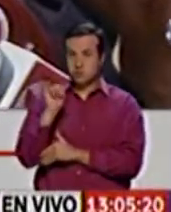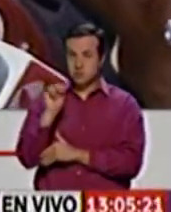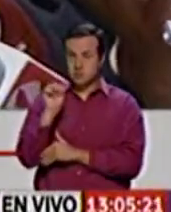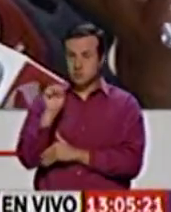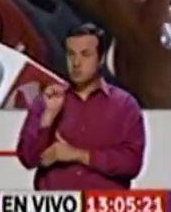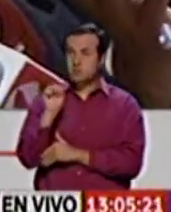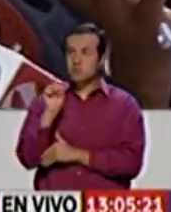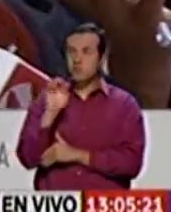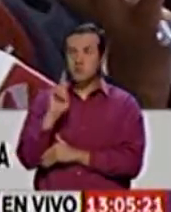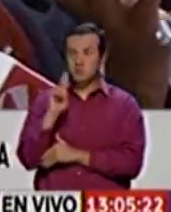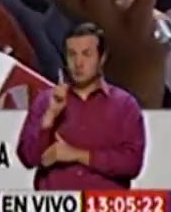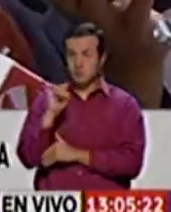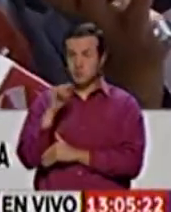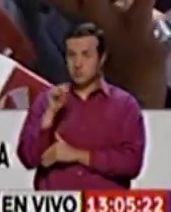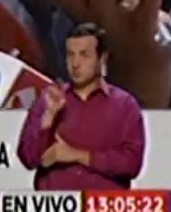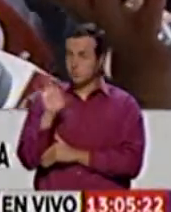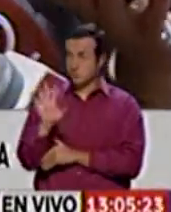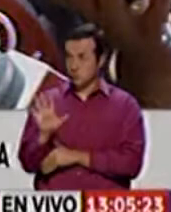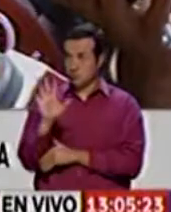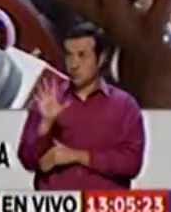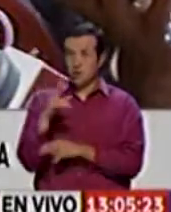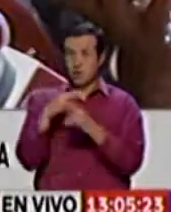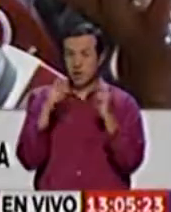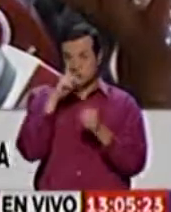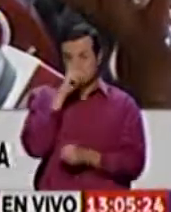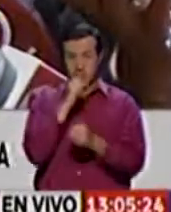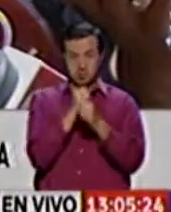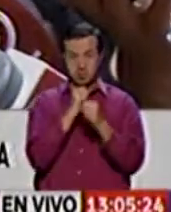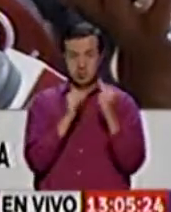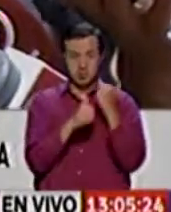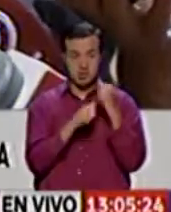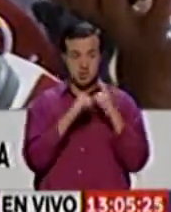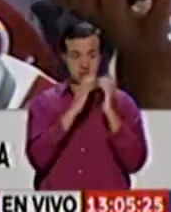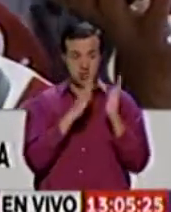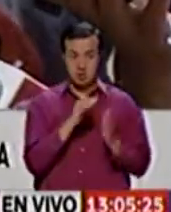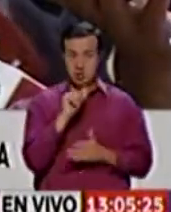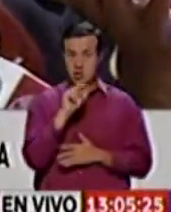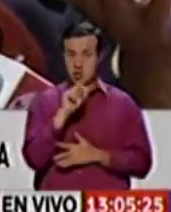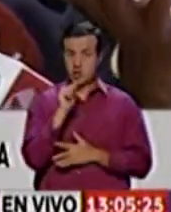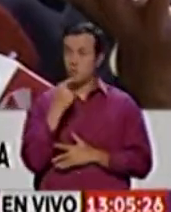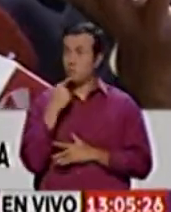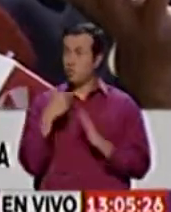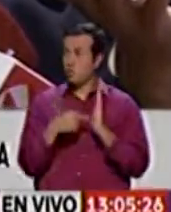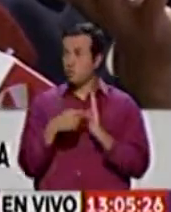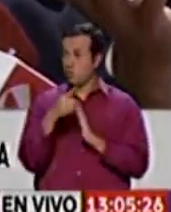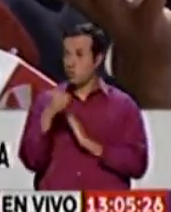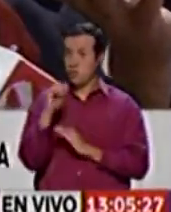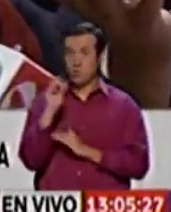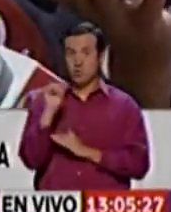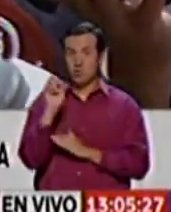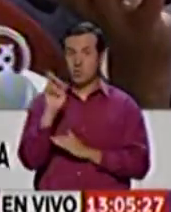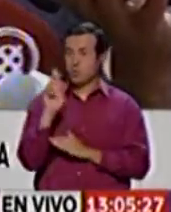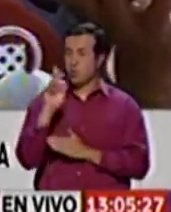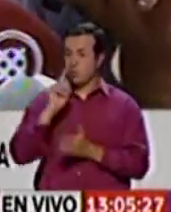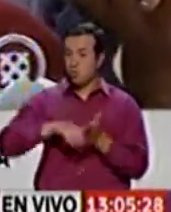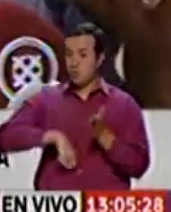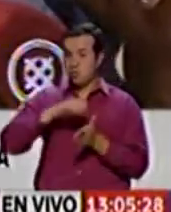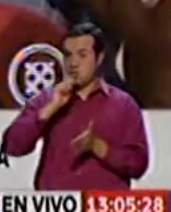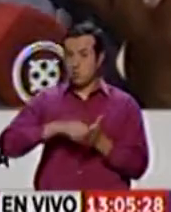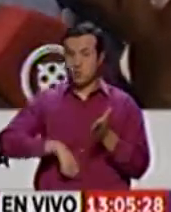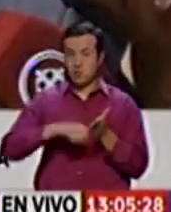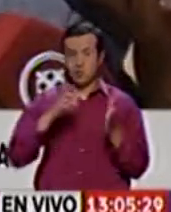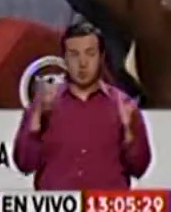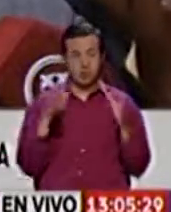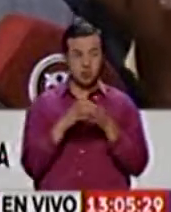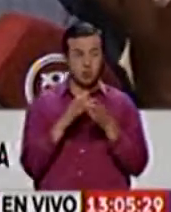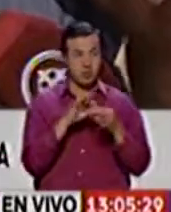de la legisladora Galarza. Hay cosas nuevas, como por ejemplo el contrato del señor Omar Mayorga en Flota Pelileo, lo